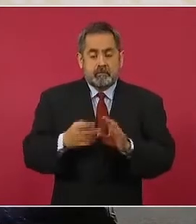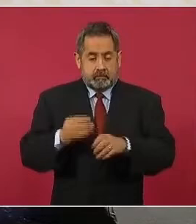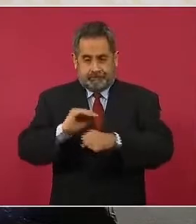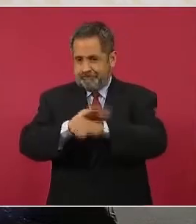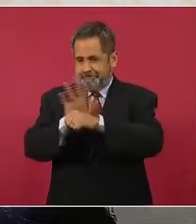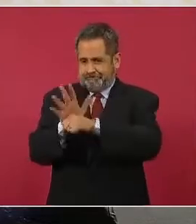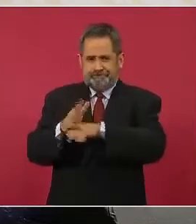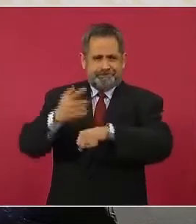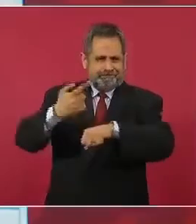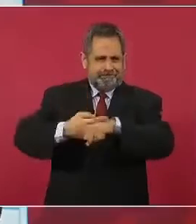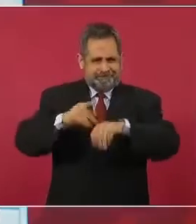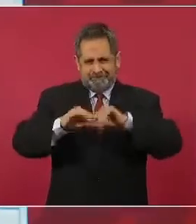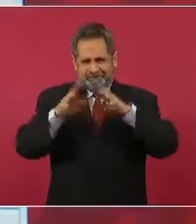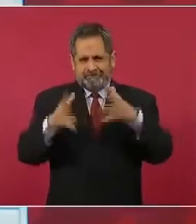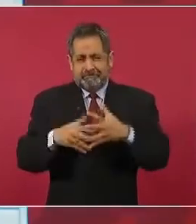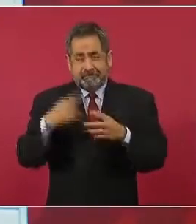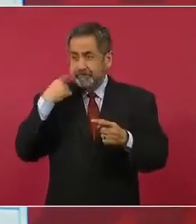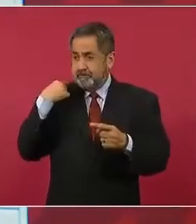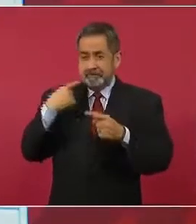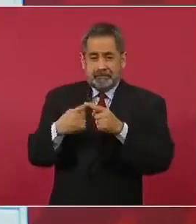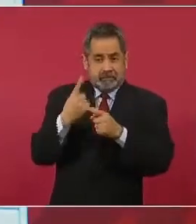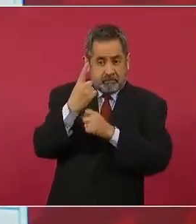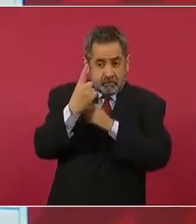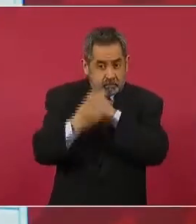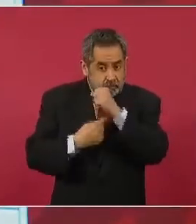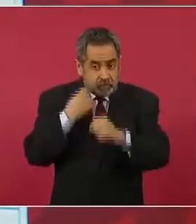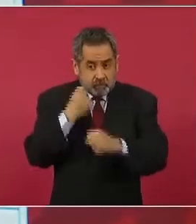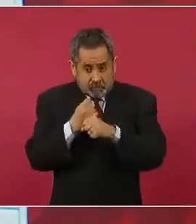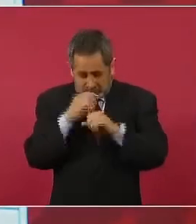¿dónde está el avance civilizatorio?